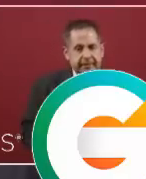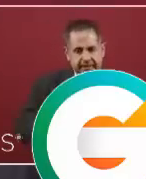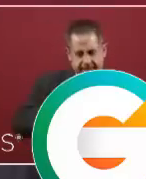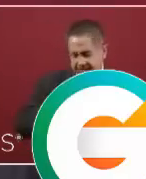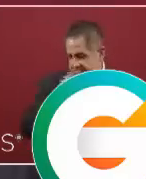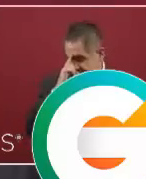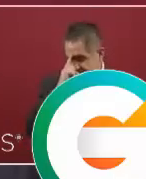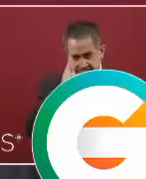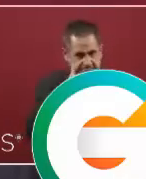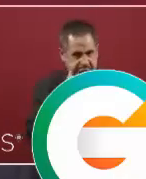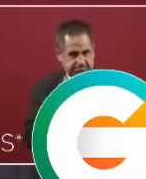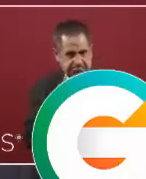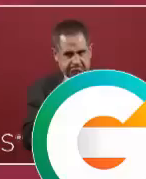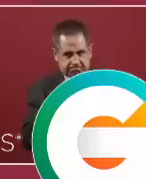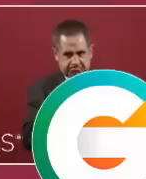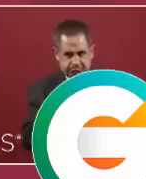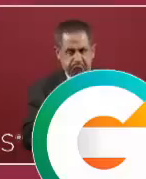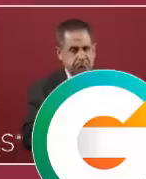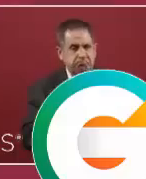optimista